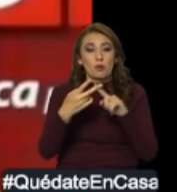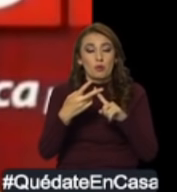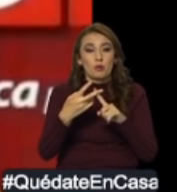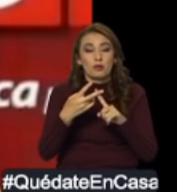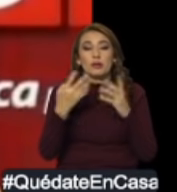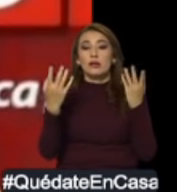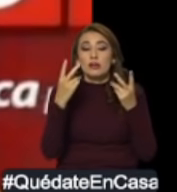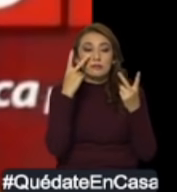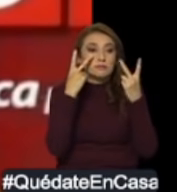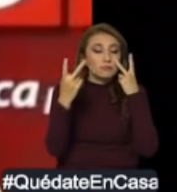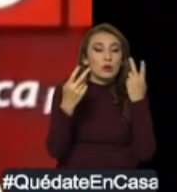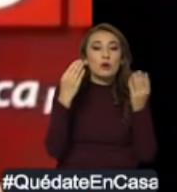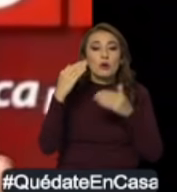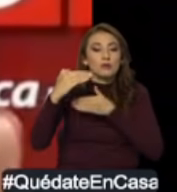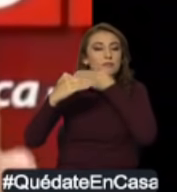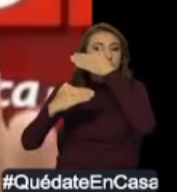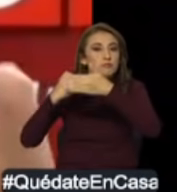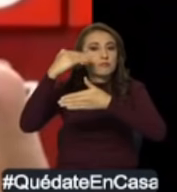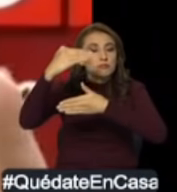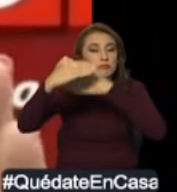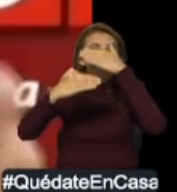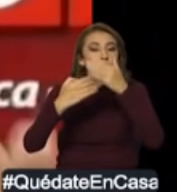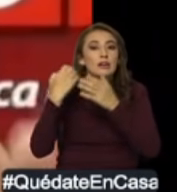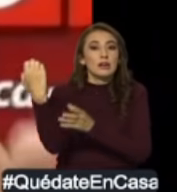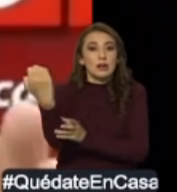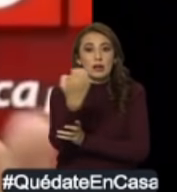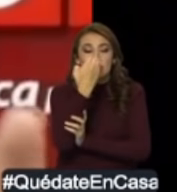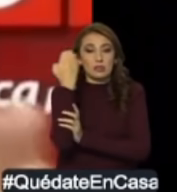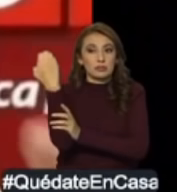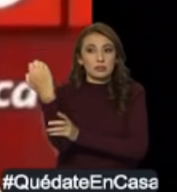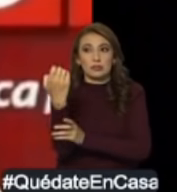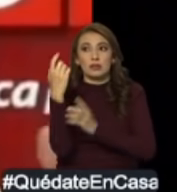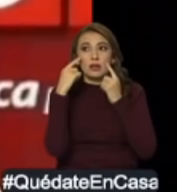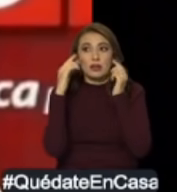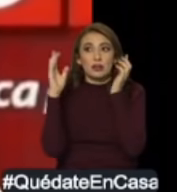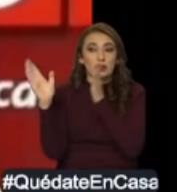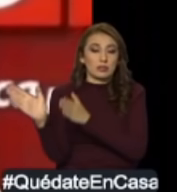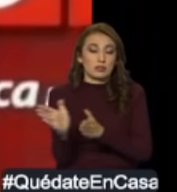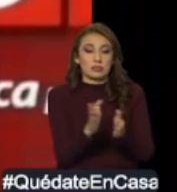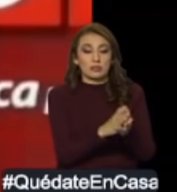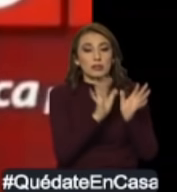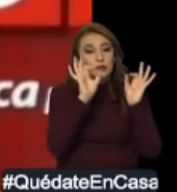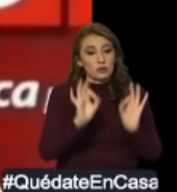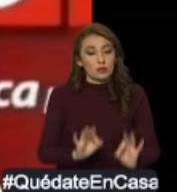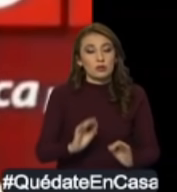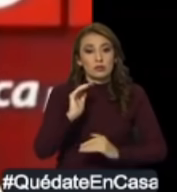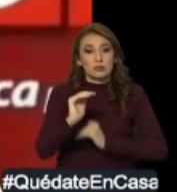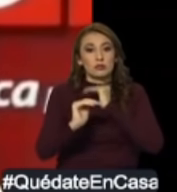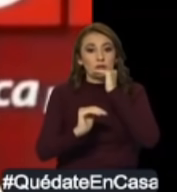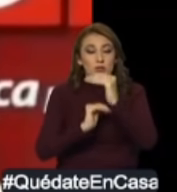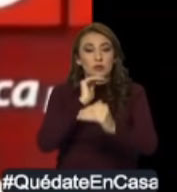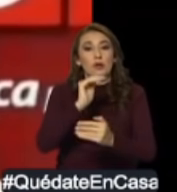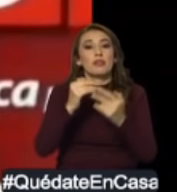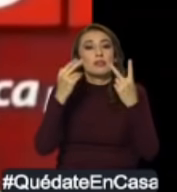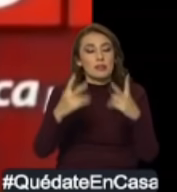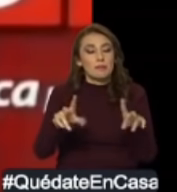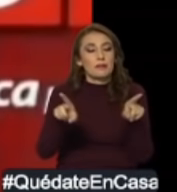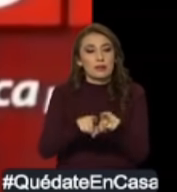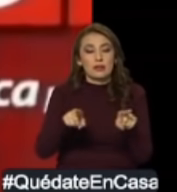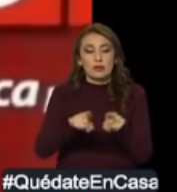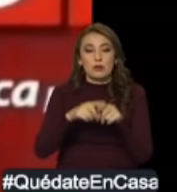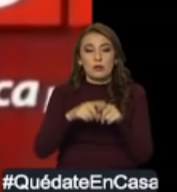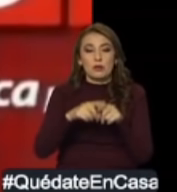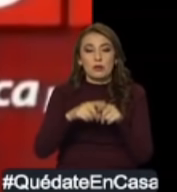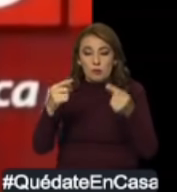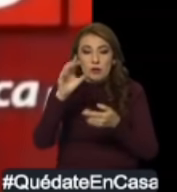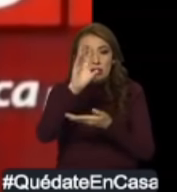para mirar cómo evoluciona esa perspectiva, esa óptica de lo que tenemos por delante, también para que sea considerada